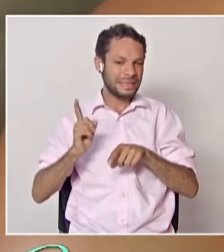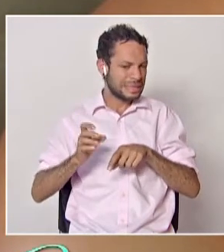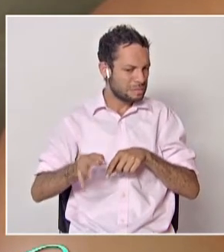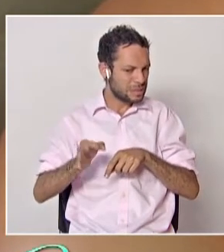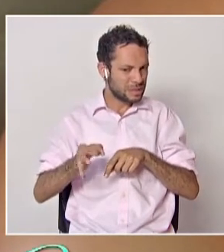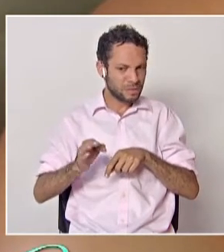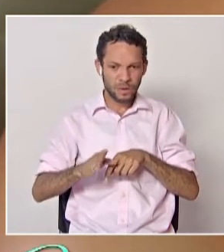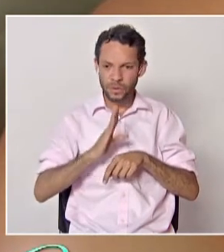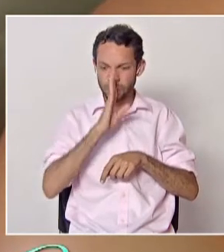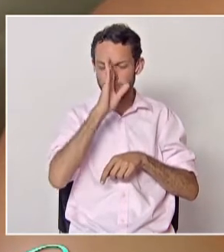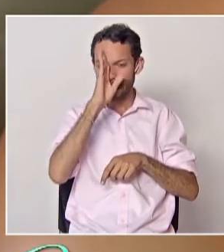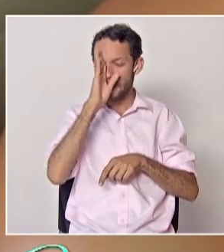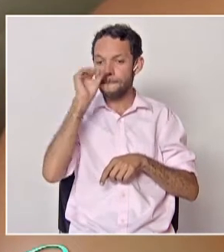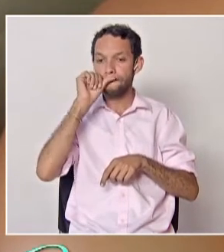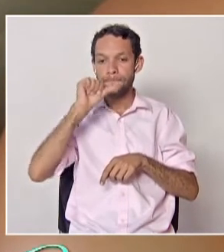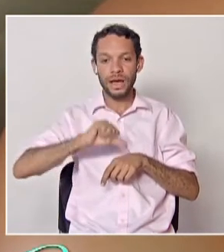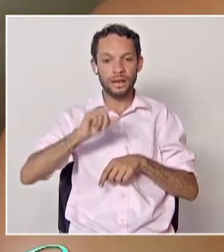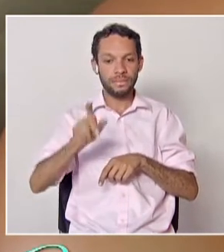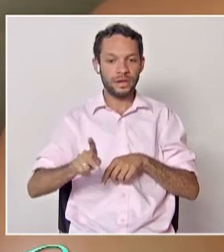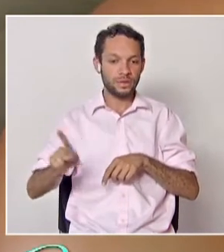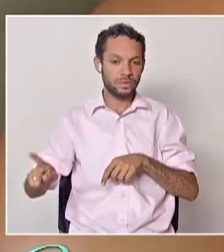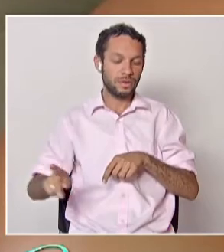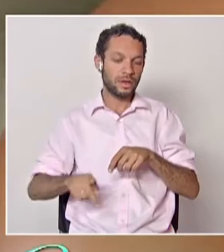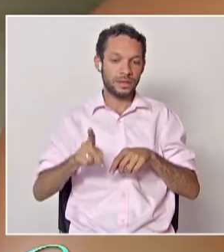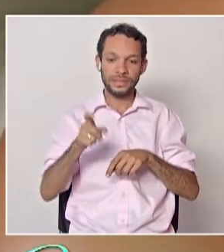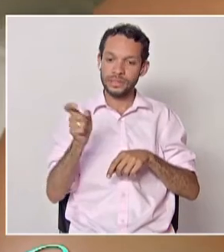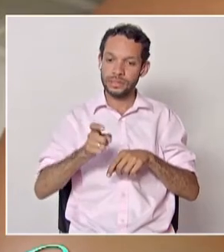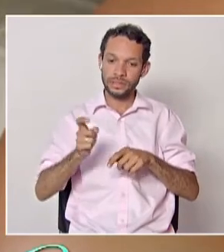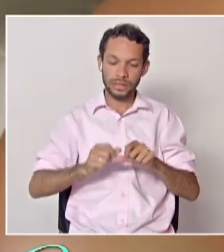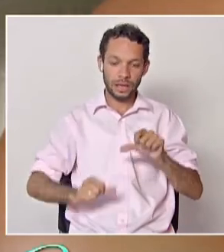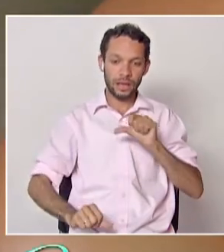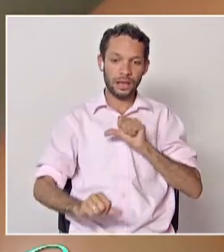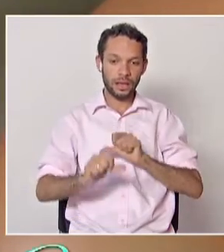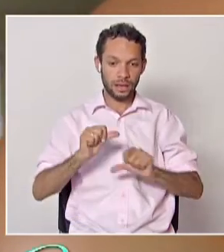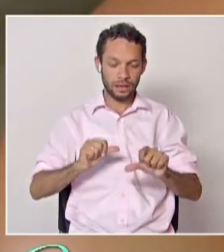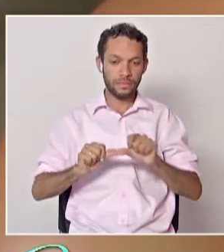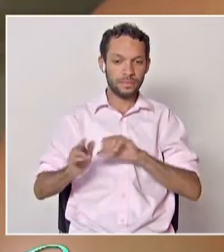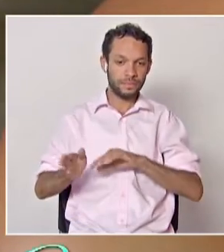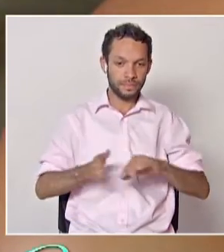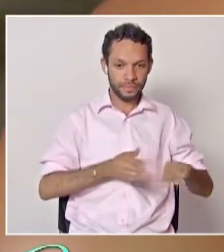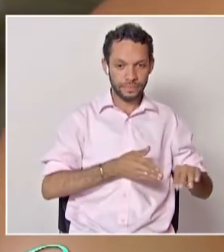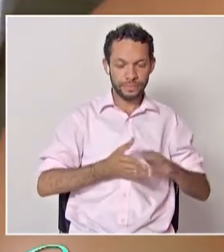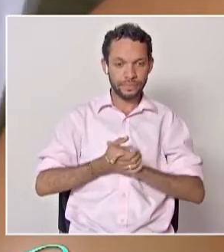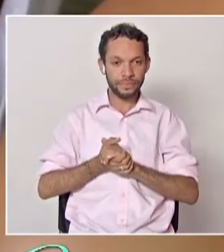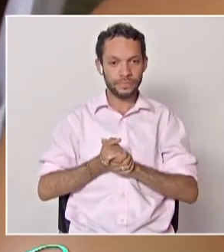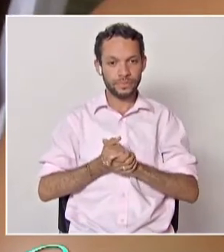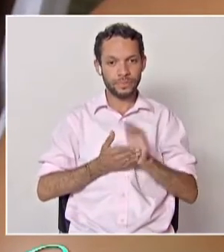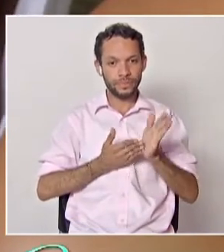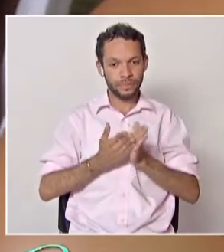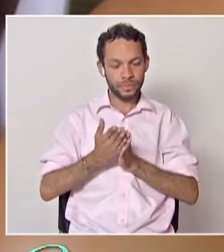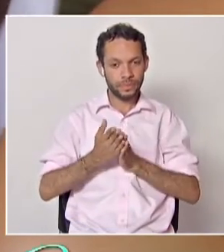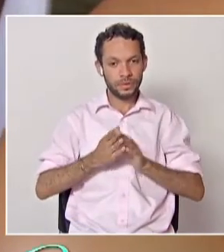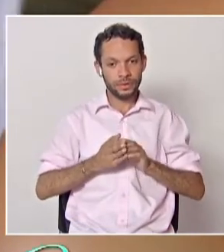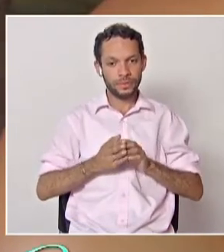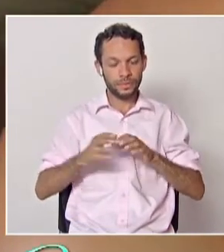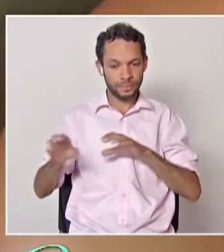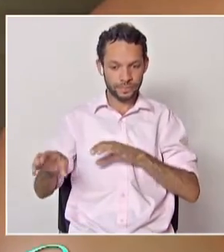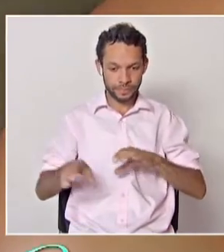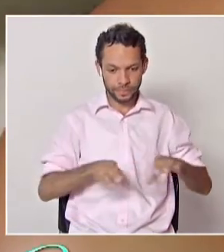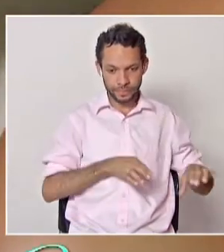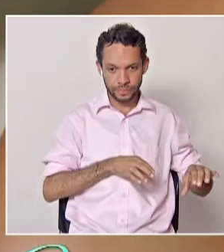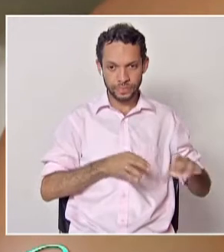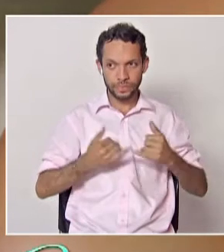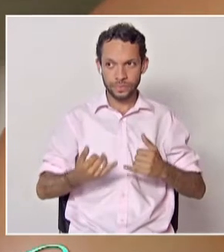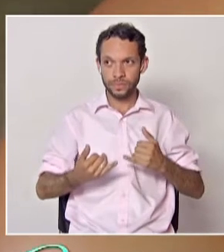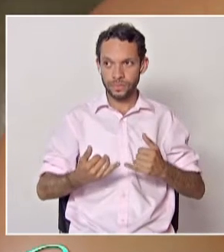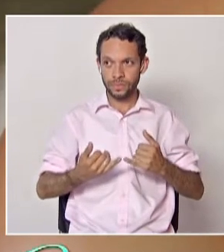parte científica y fueron los ganadores del premio Nobel de Medicina. ¿Qué estamos haciendo acá, doctor Raúl? Bueno, las